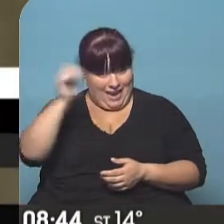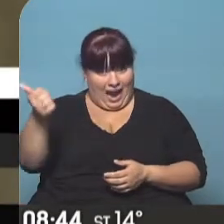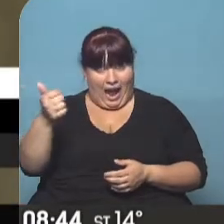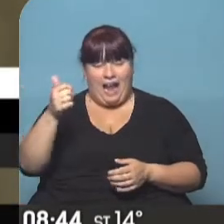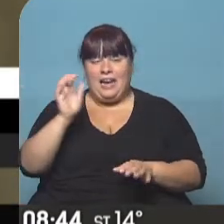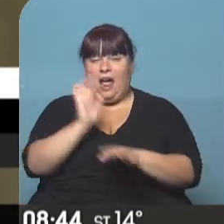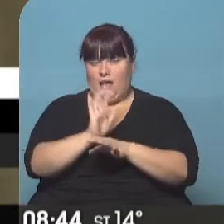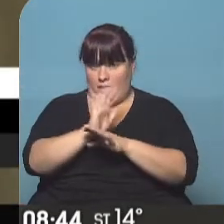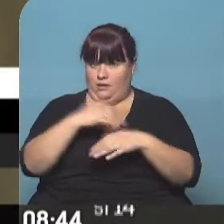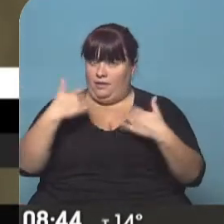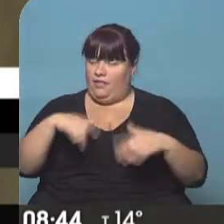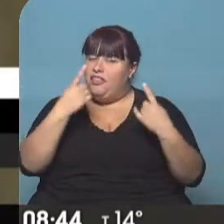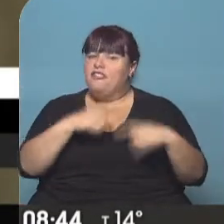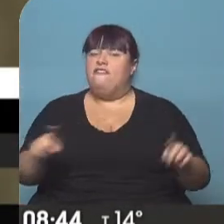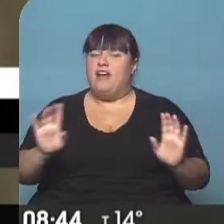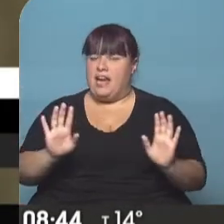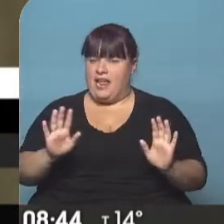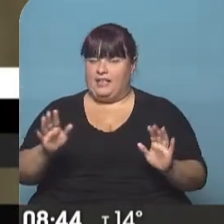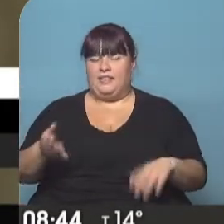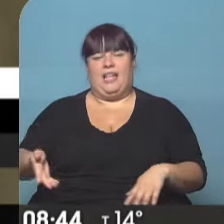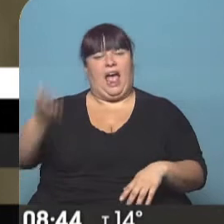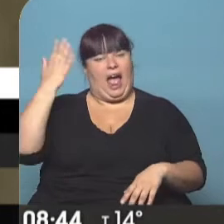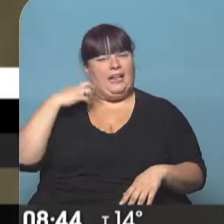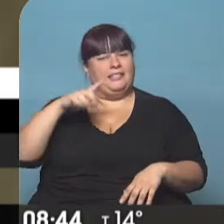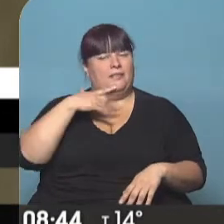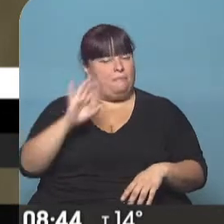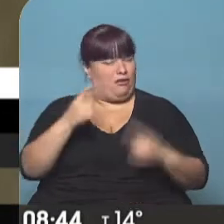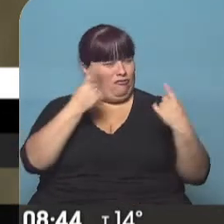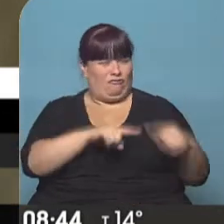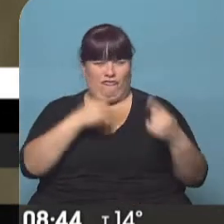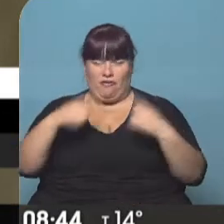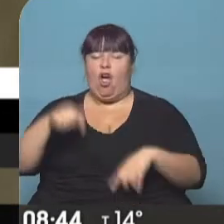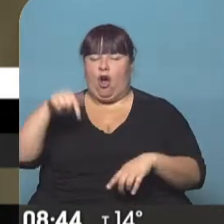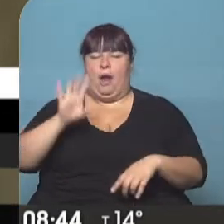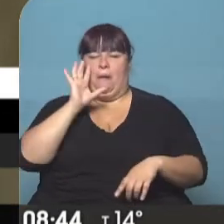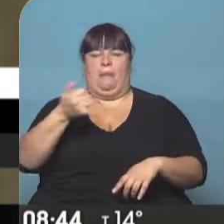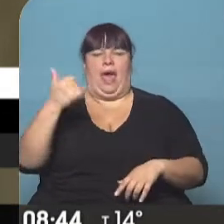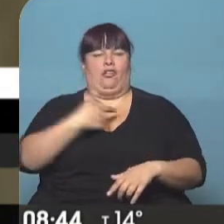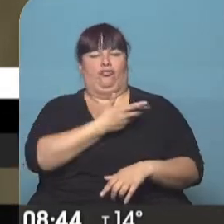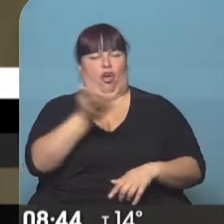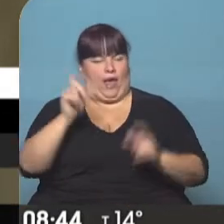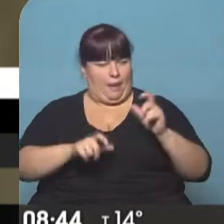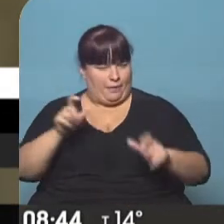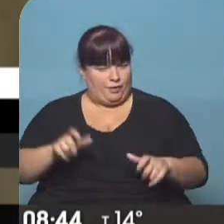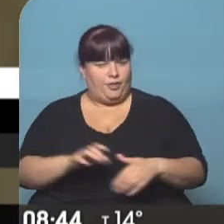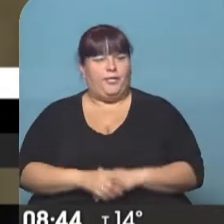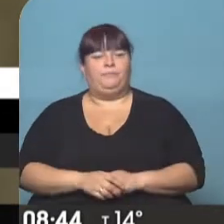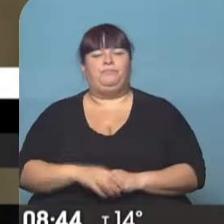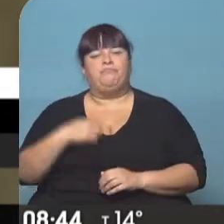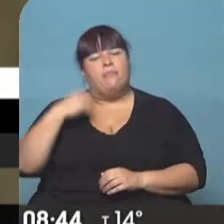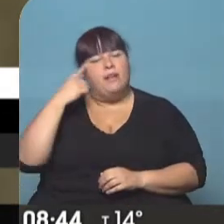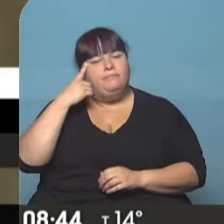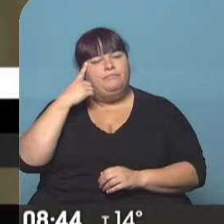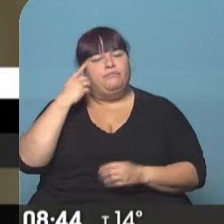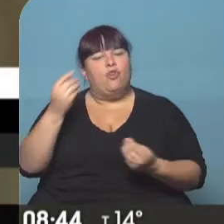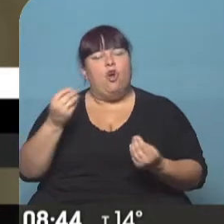sido bastante distinto al triunfo de las pasos hoy se esté reflejando en la sociedad y pensamos de